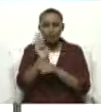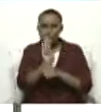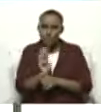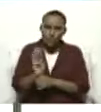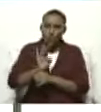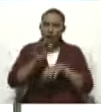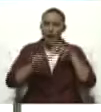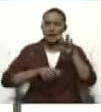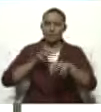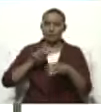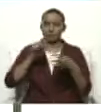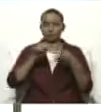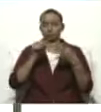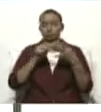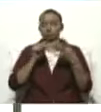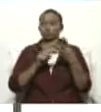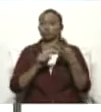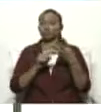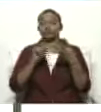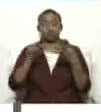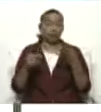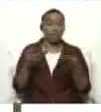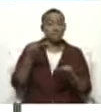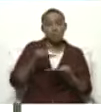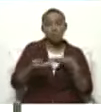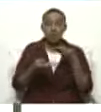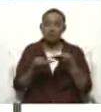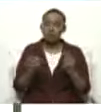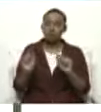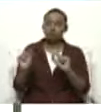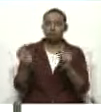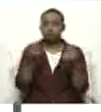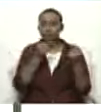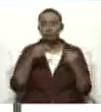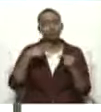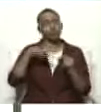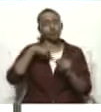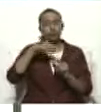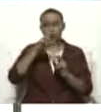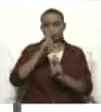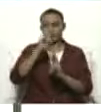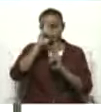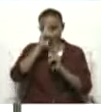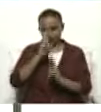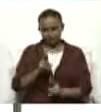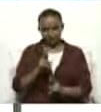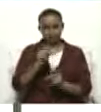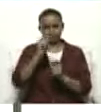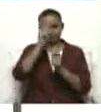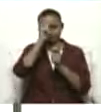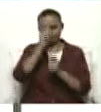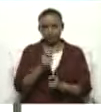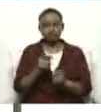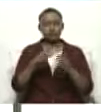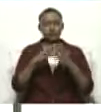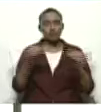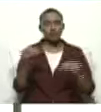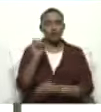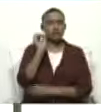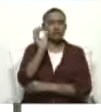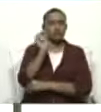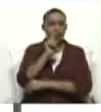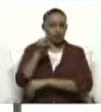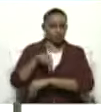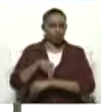Eso va a ser un buen momento. Hacemos ese reconocimiento a todos los actores y a la propia Asamblea Nacional, a